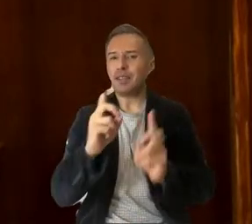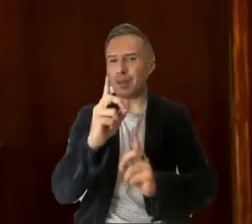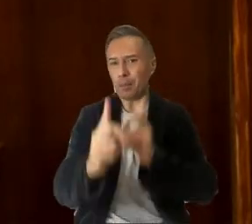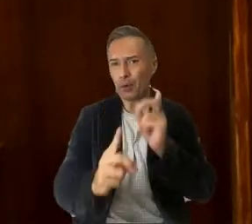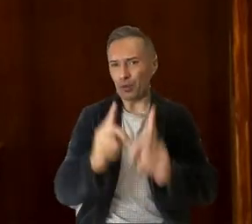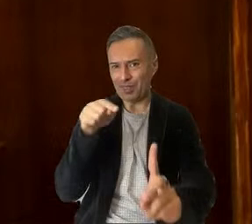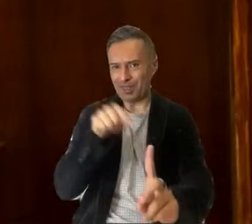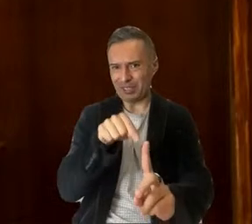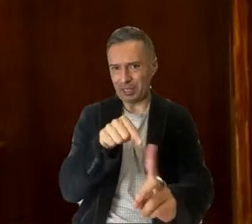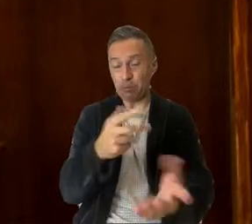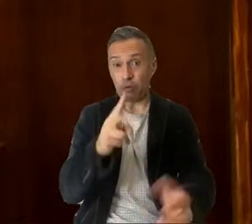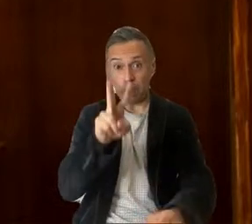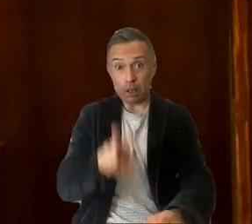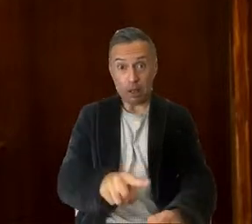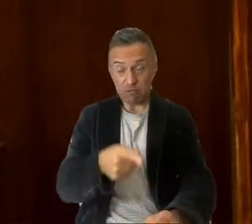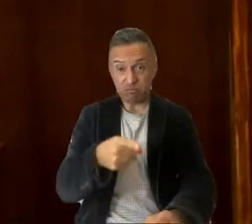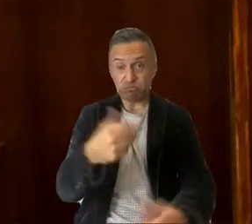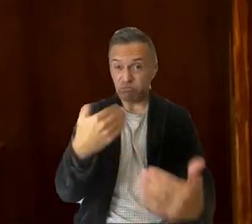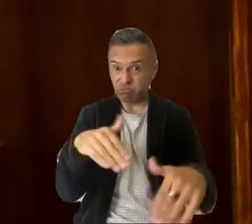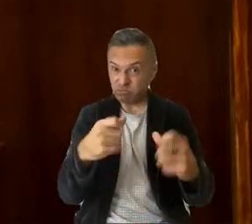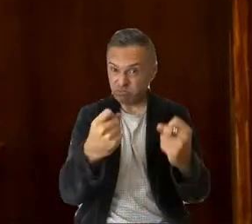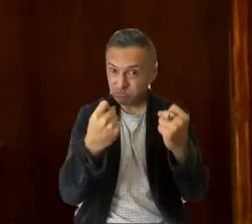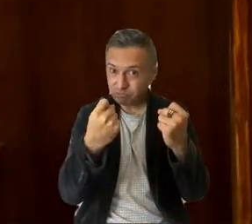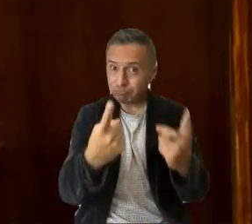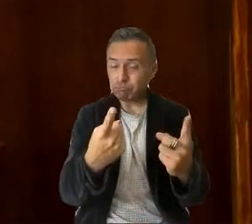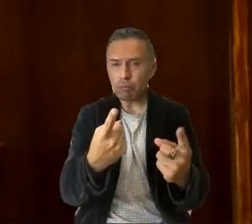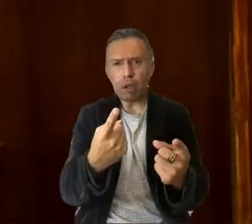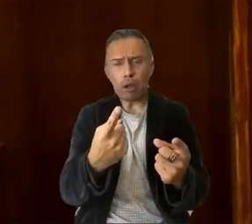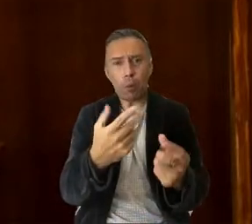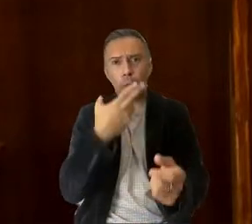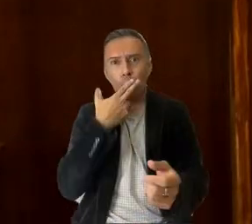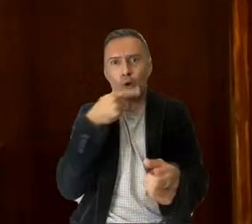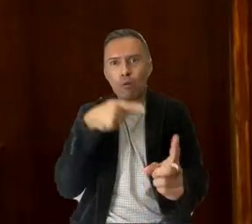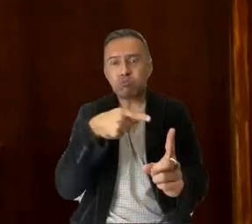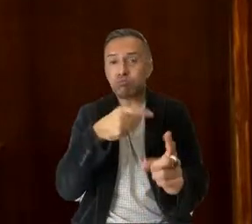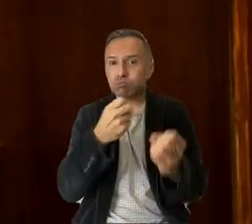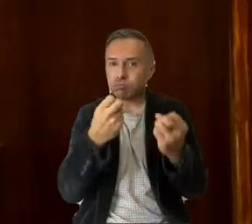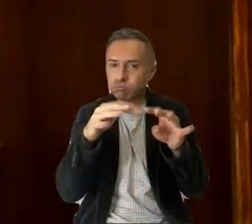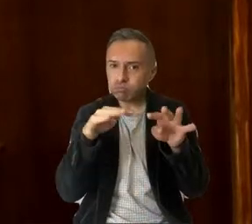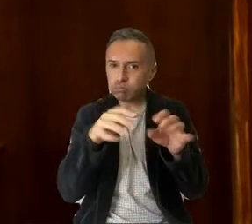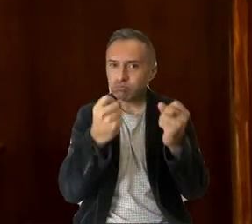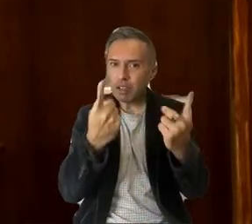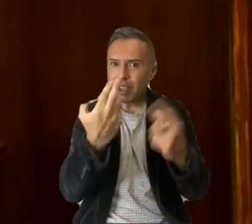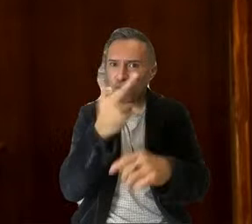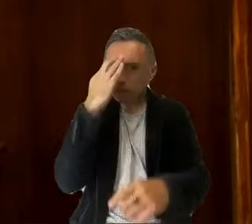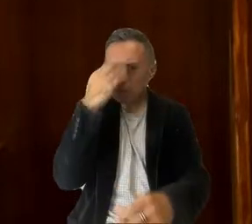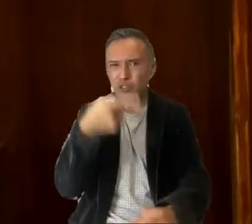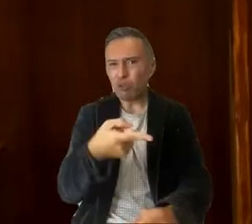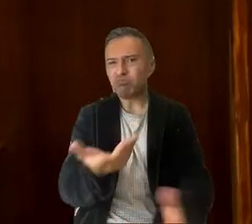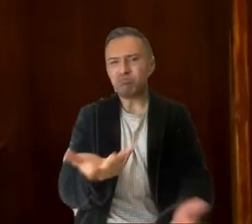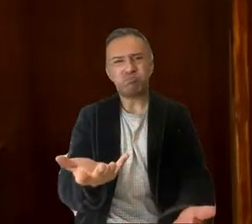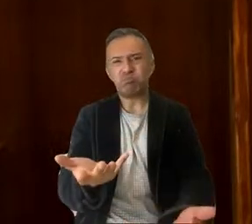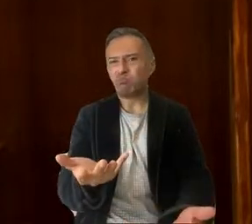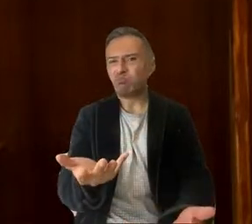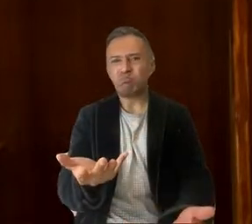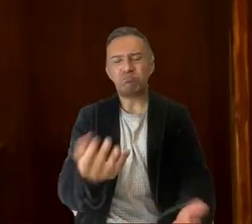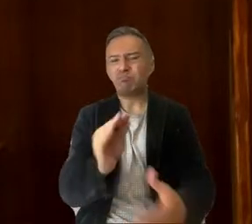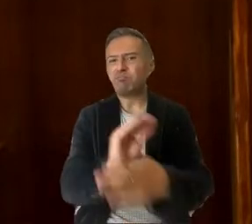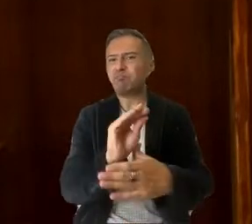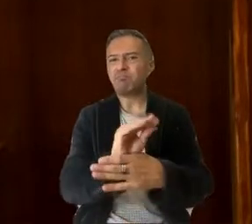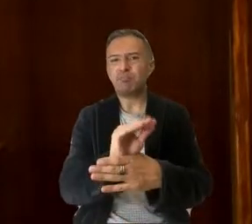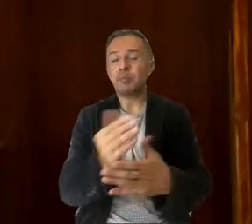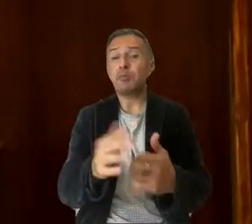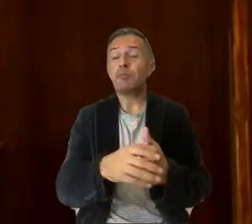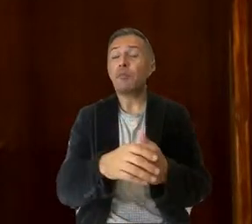reconoce su mérito y sobre todo su contribución. Son muchos los ejemplos que nos